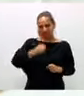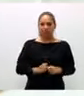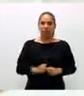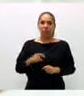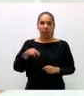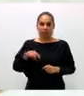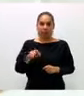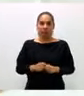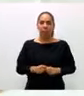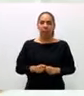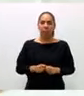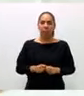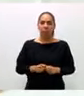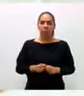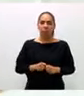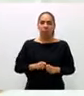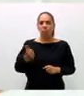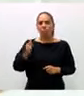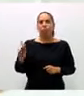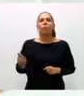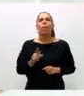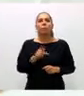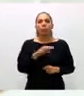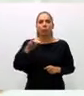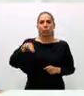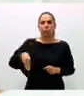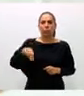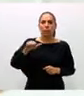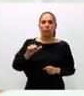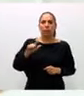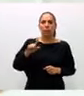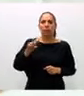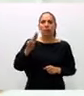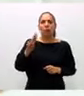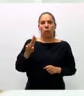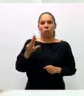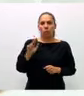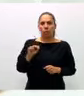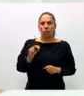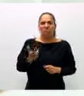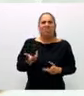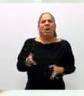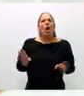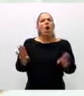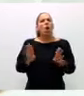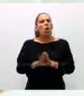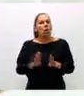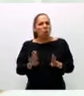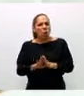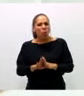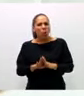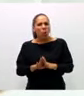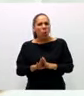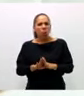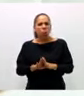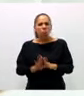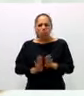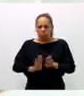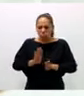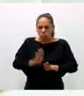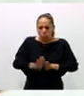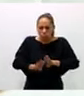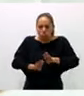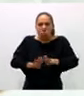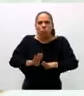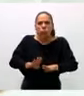muy interesante por parte de Malú Gómez. Dice, ¿los pasos a seguir son los mismos en las relaciones que se